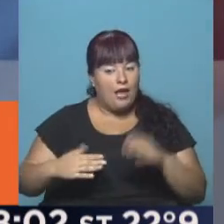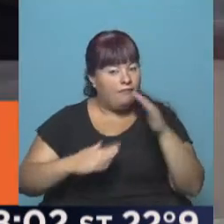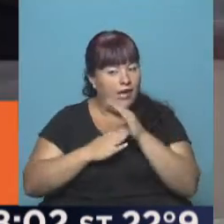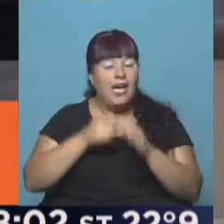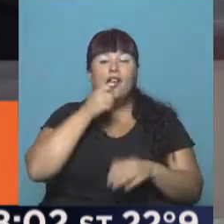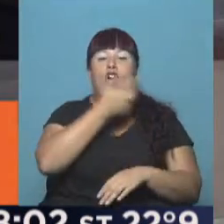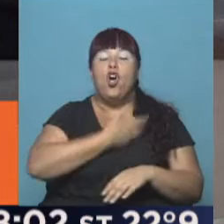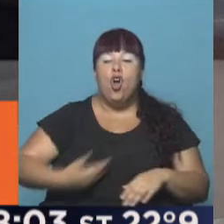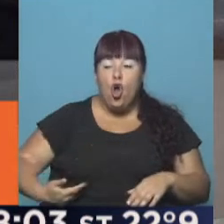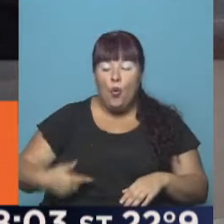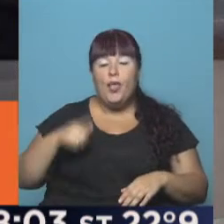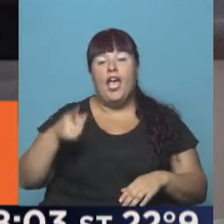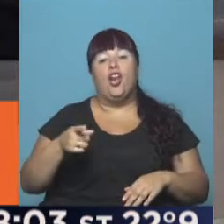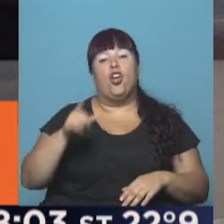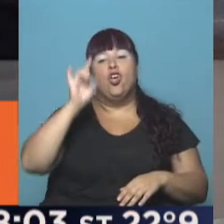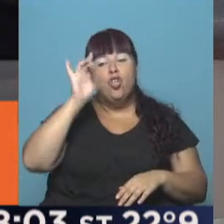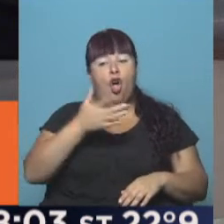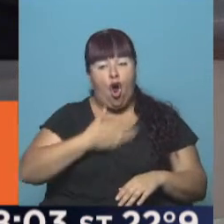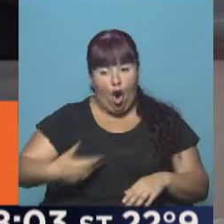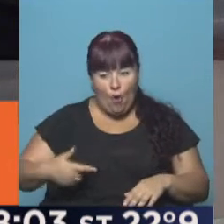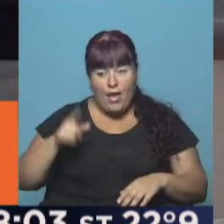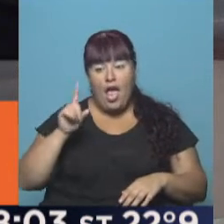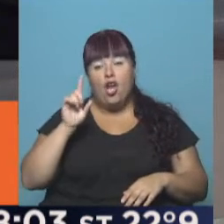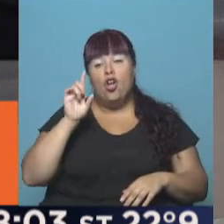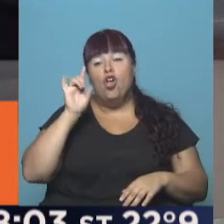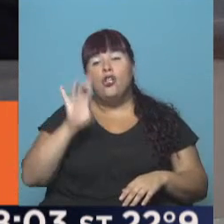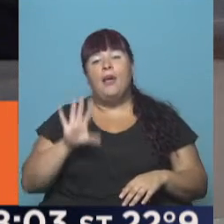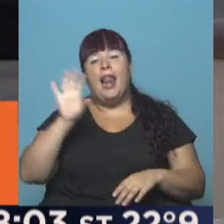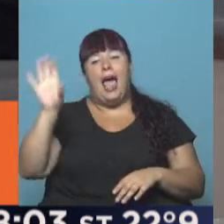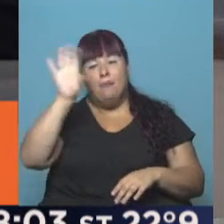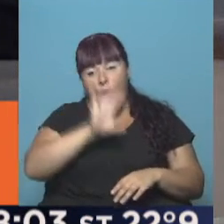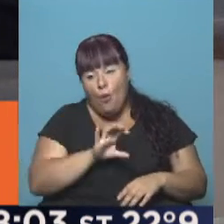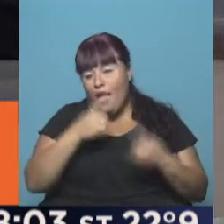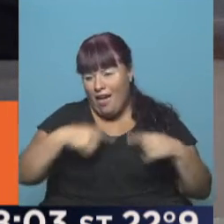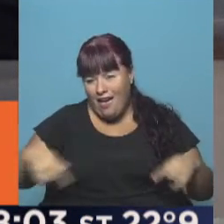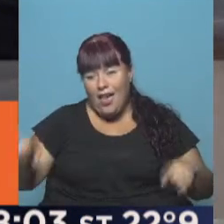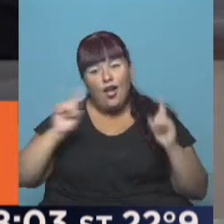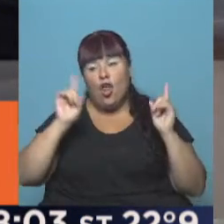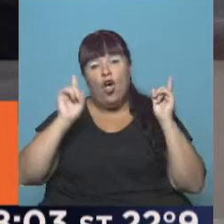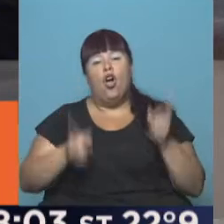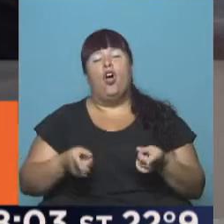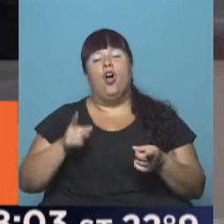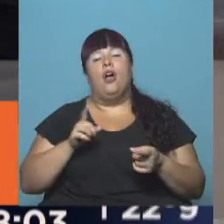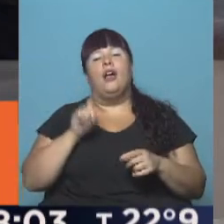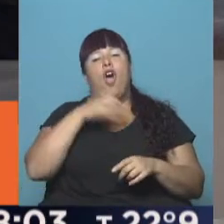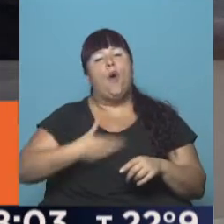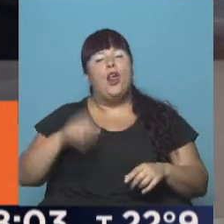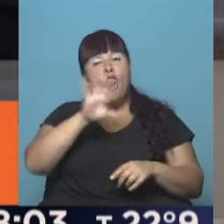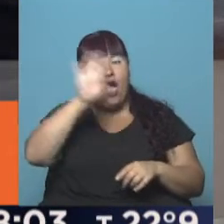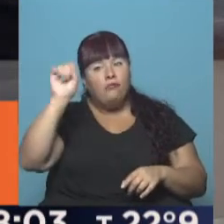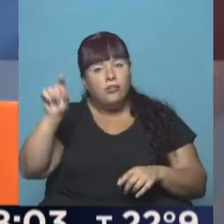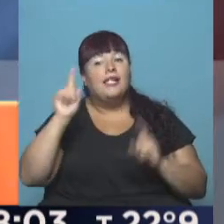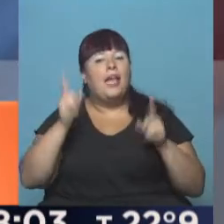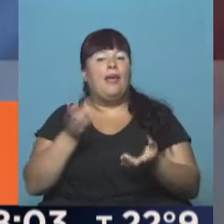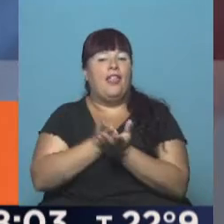el gobierno, no solo los gobiernos del interior, etcétera, los gobiernos locales tienen responsabilidades